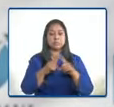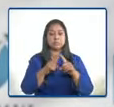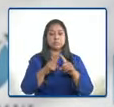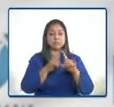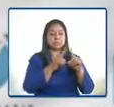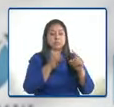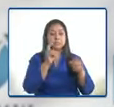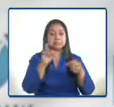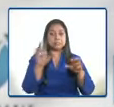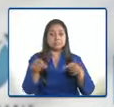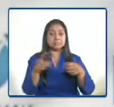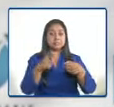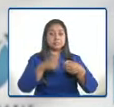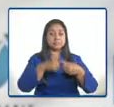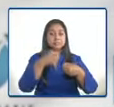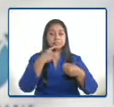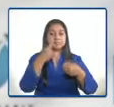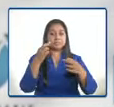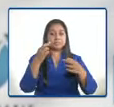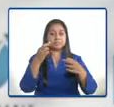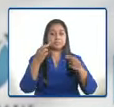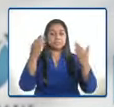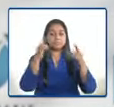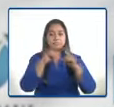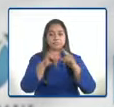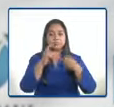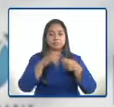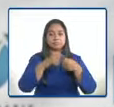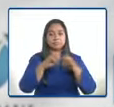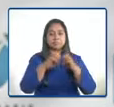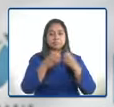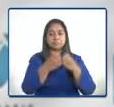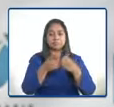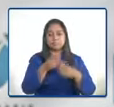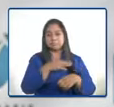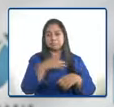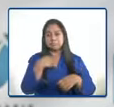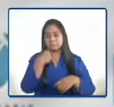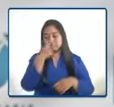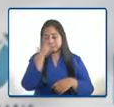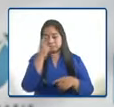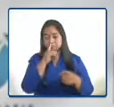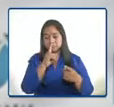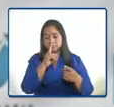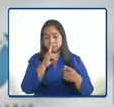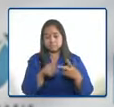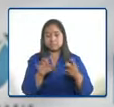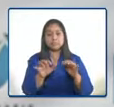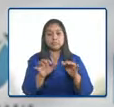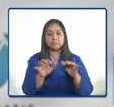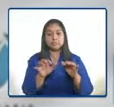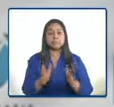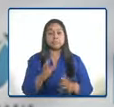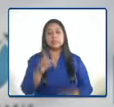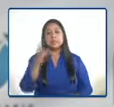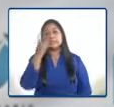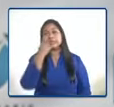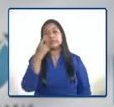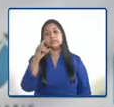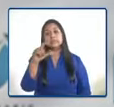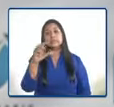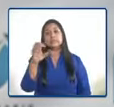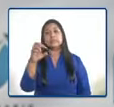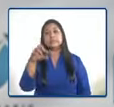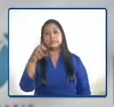bien hablar con las autoridades del Ministerio de Trabajo y de la Secretaría Privada de la Presidencia para implementar el modelo en